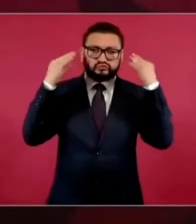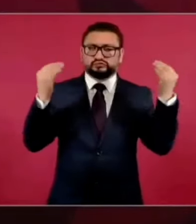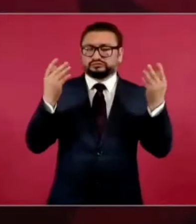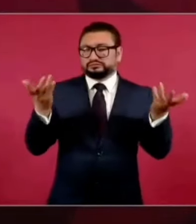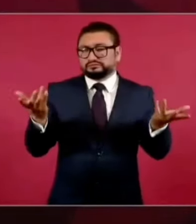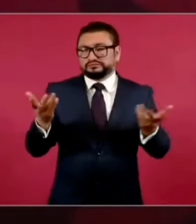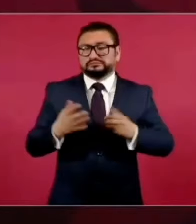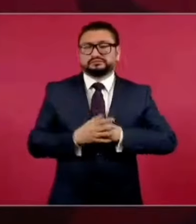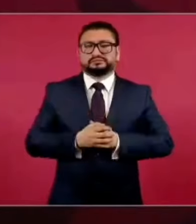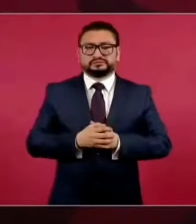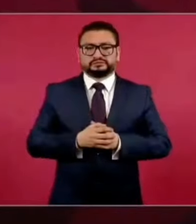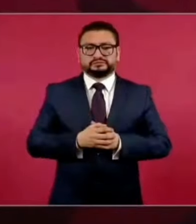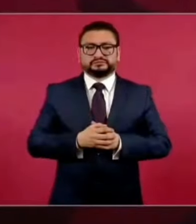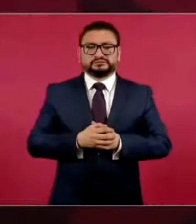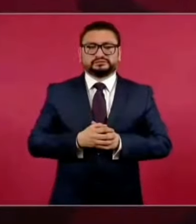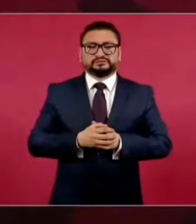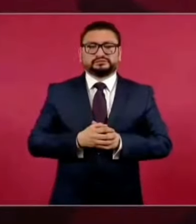para